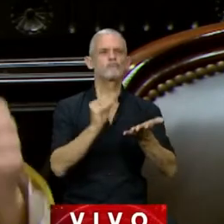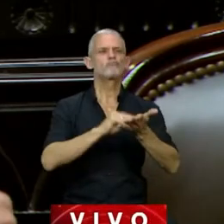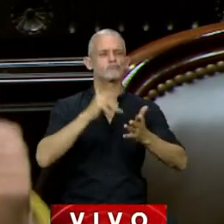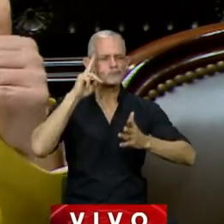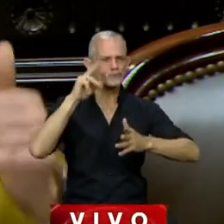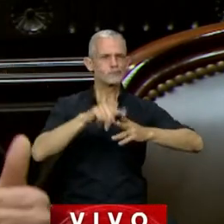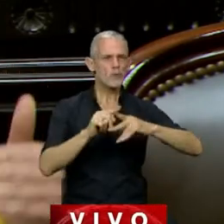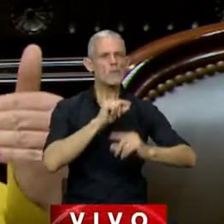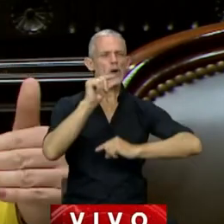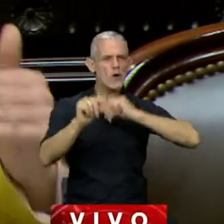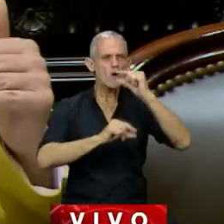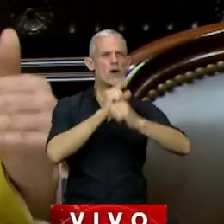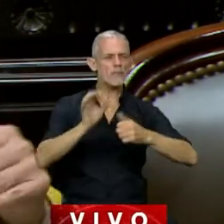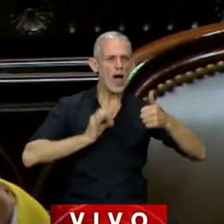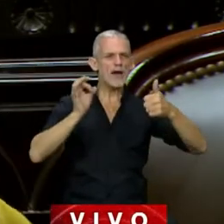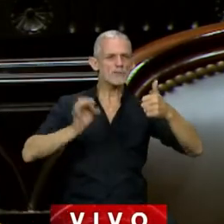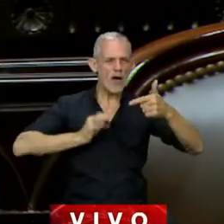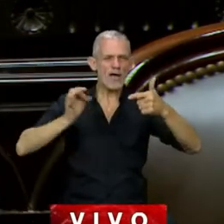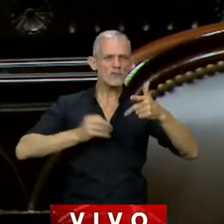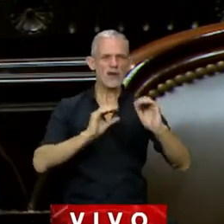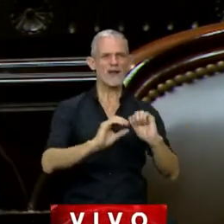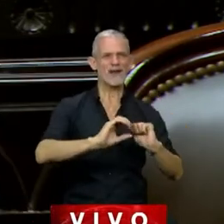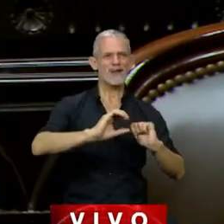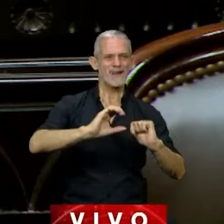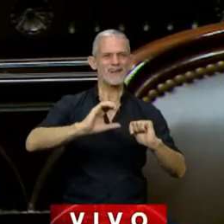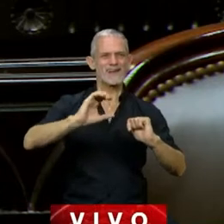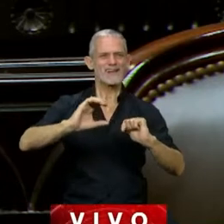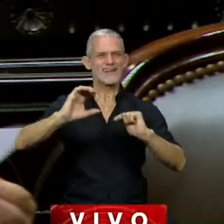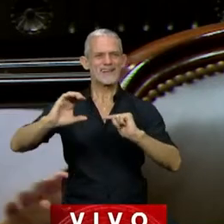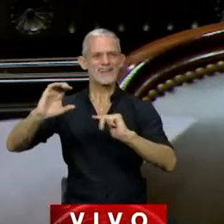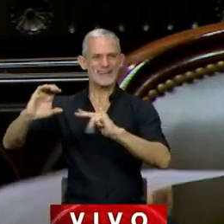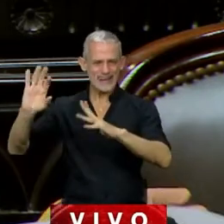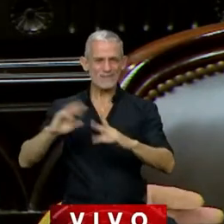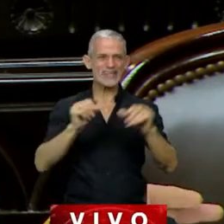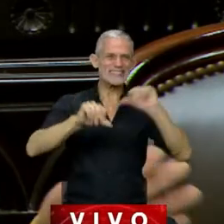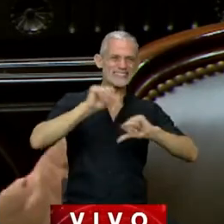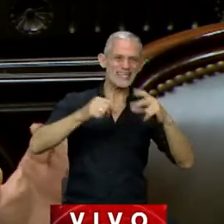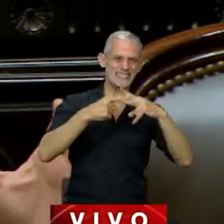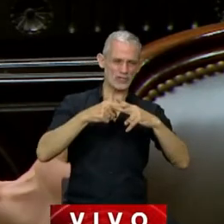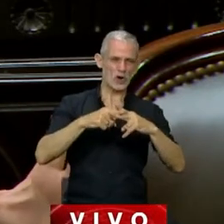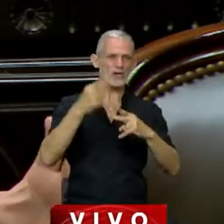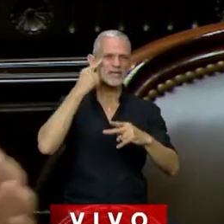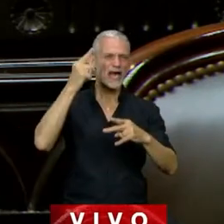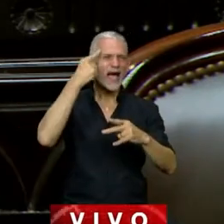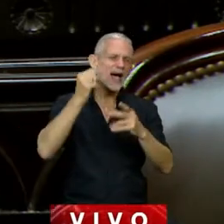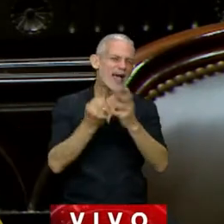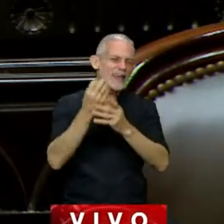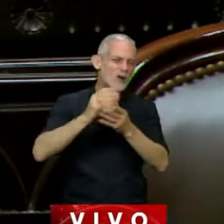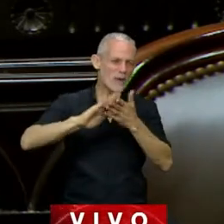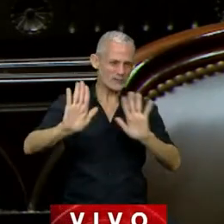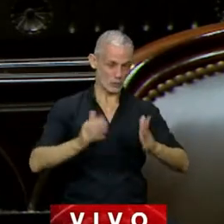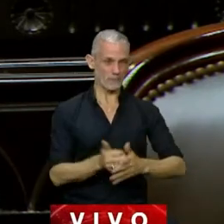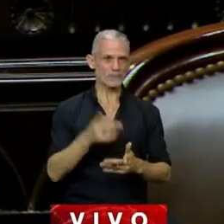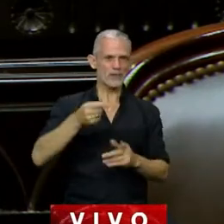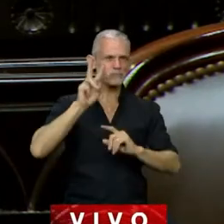línea. Gradualmente, todos los años aumentamos el presupuesto en ciencia, tecnología e innovación. Y esto se